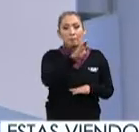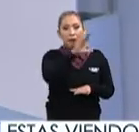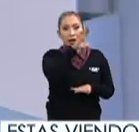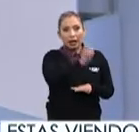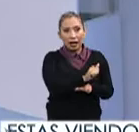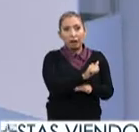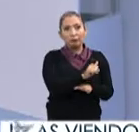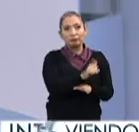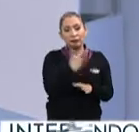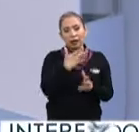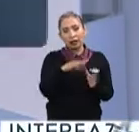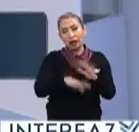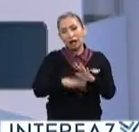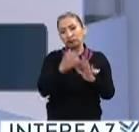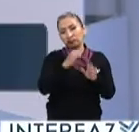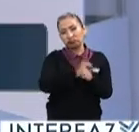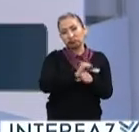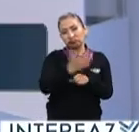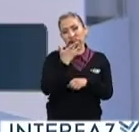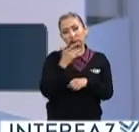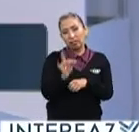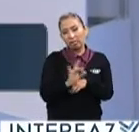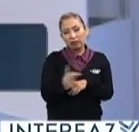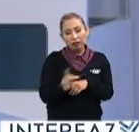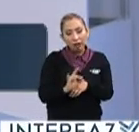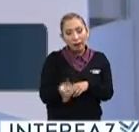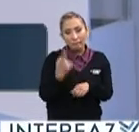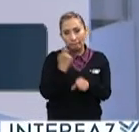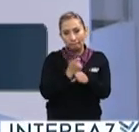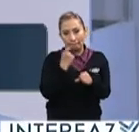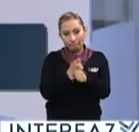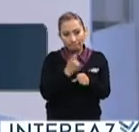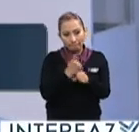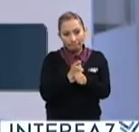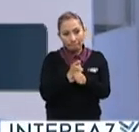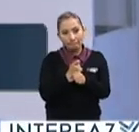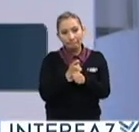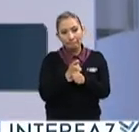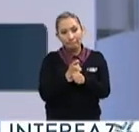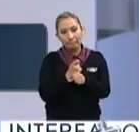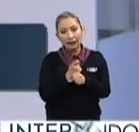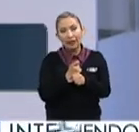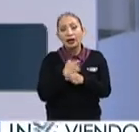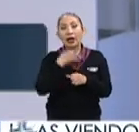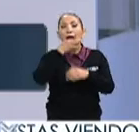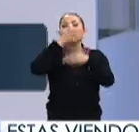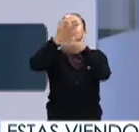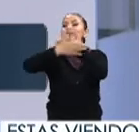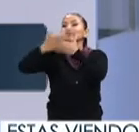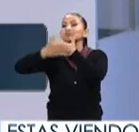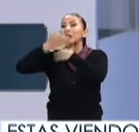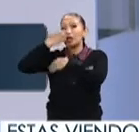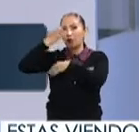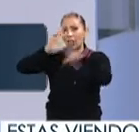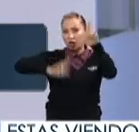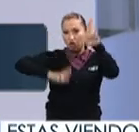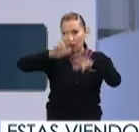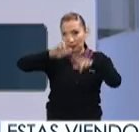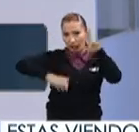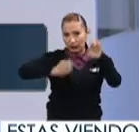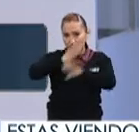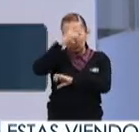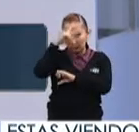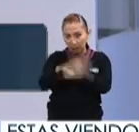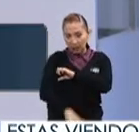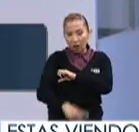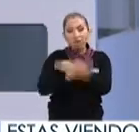beca, pues básicamente es muy sencillo. Sí. En primer lugar, pues llega la convocatoria a mi escuela normal, soy del Estado